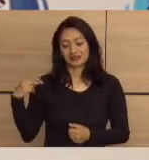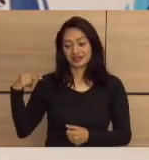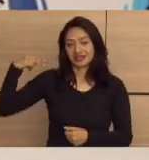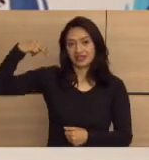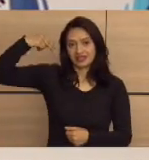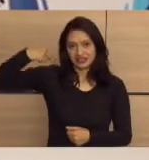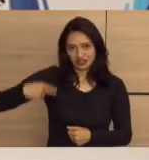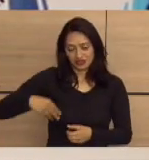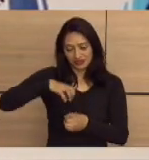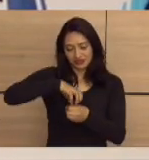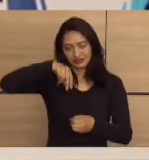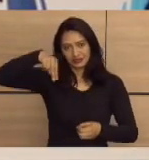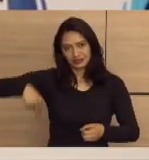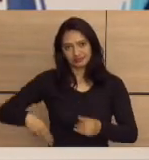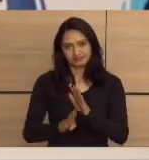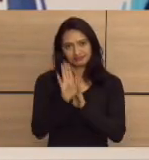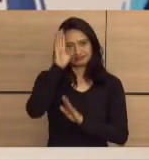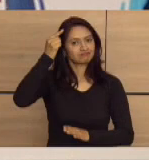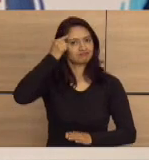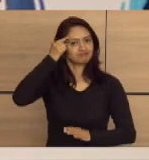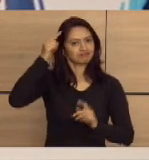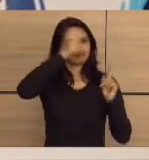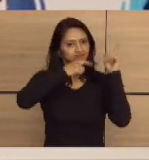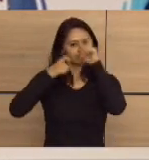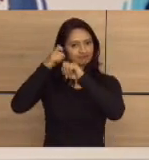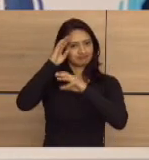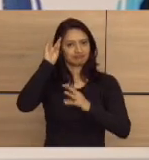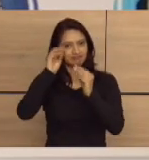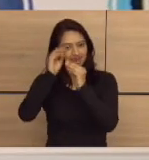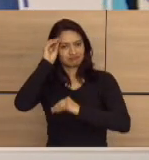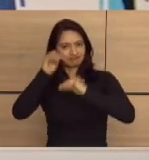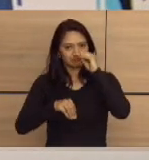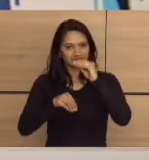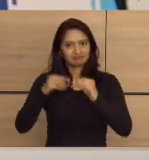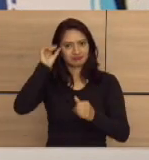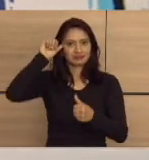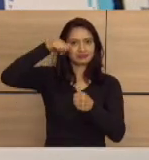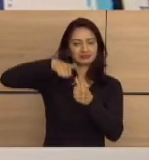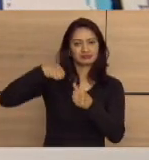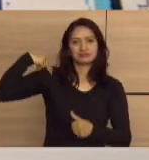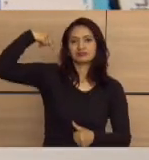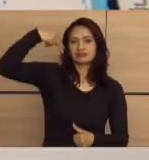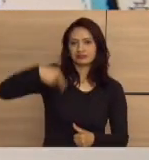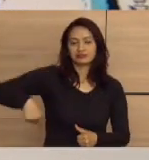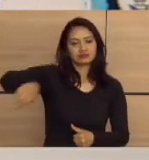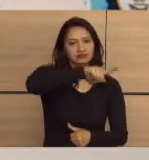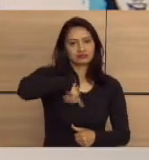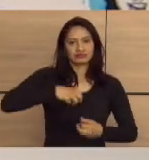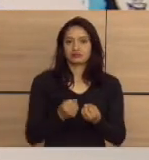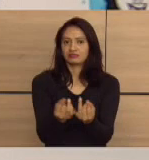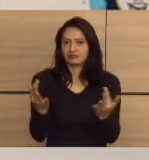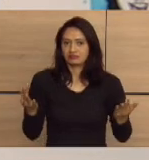la ciudadanía en el desarrollo del pensamiento crítico, formación de memoria histórica y reconocimiento de diversidad de